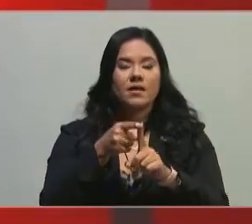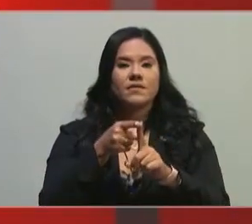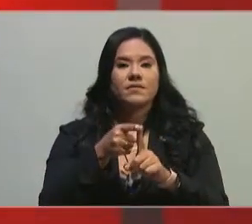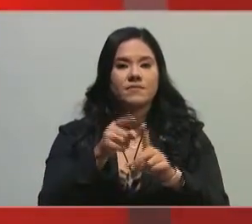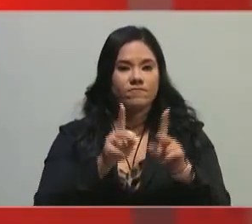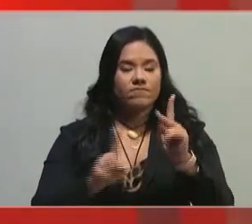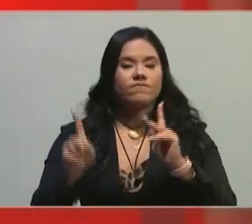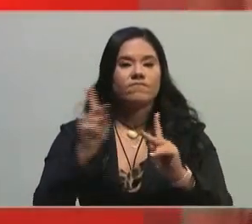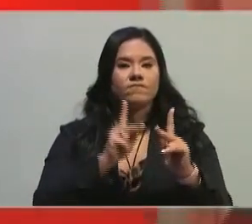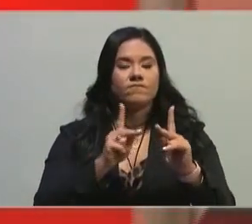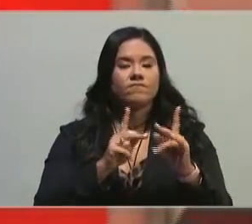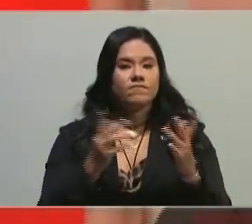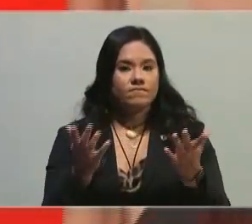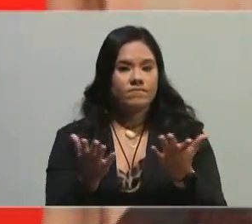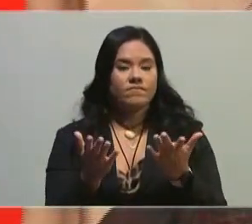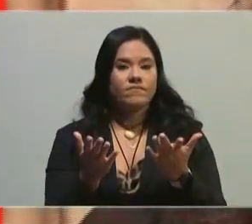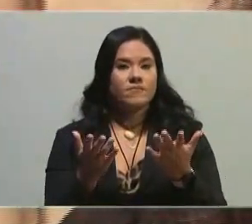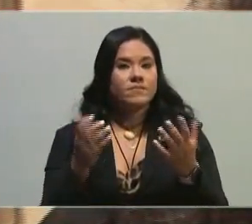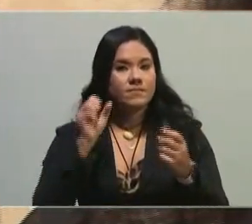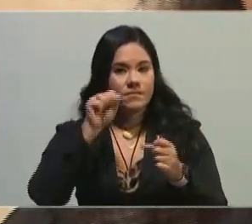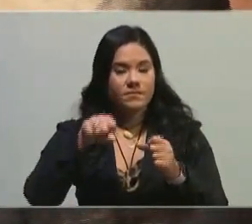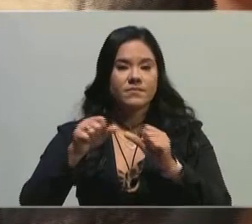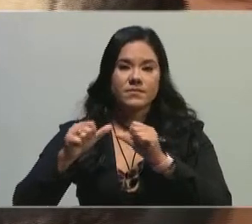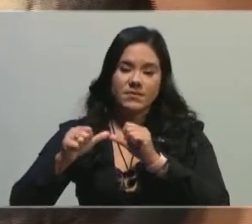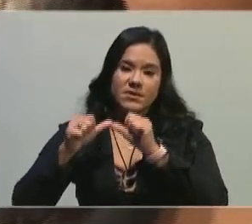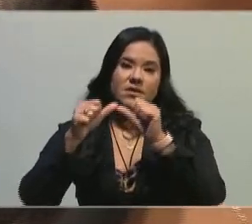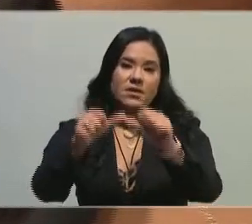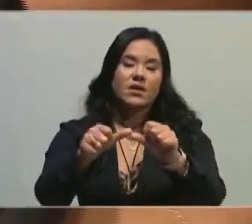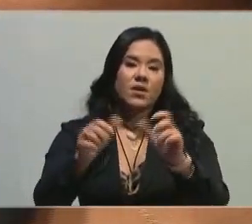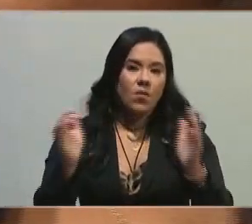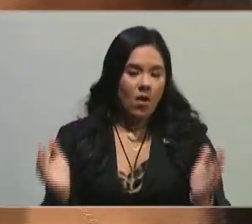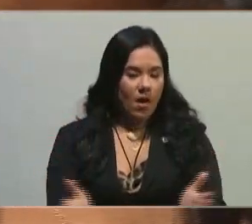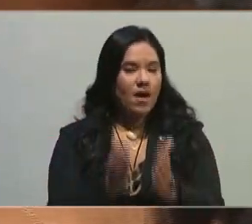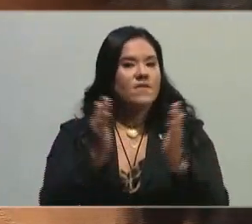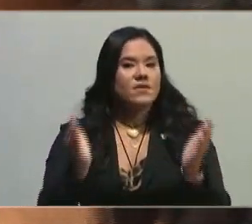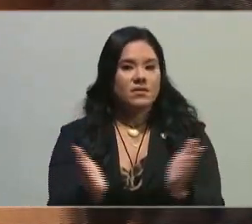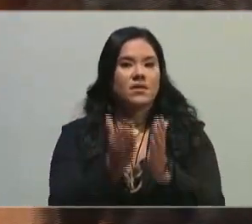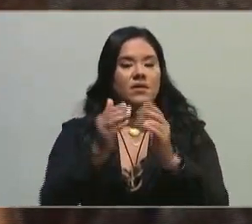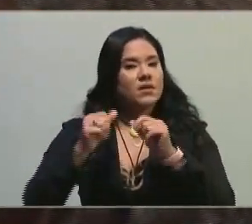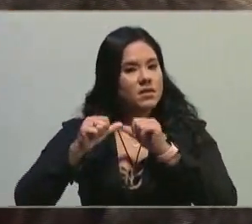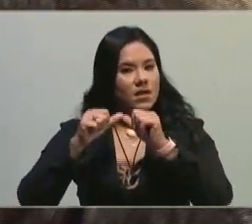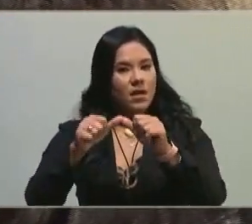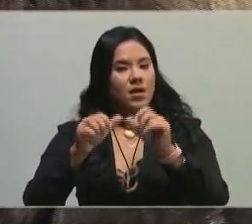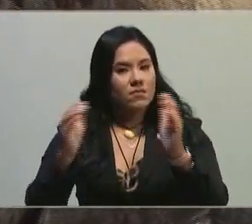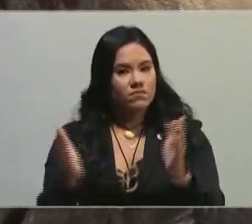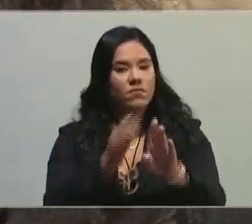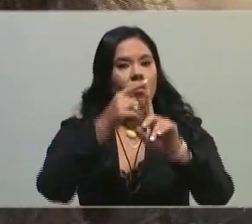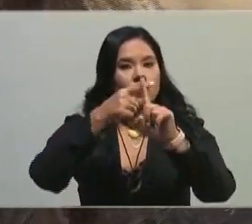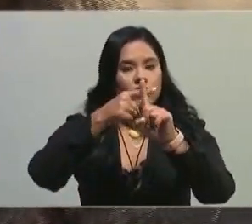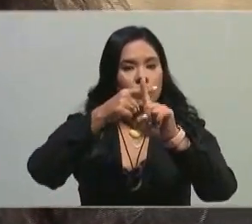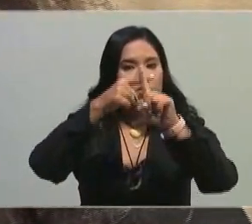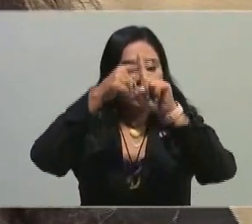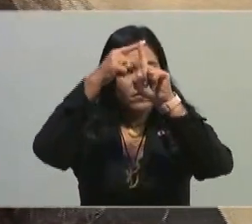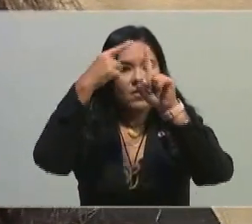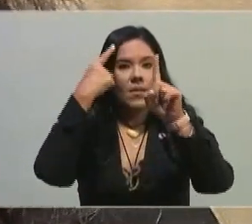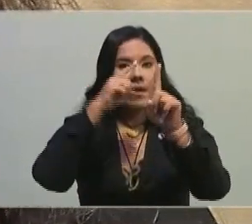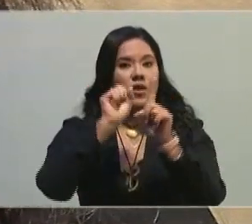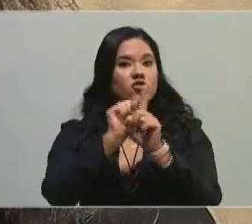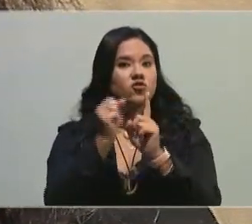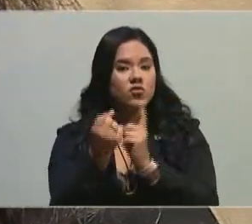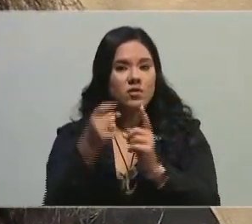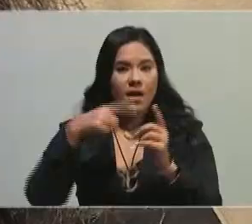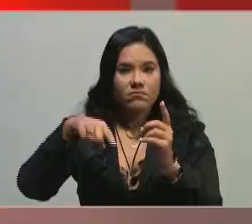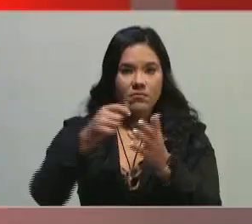está en Cristo Rey Así que Seguiremos muy bien avanzando Seguiremos multiplicando la acción social